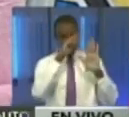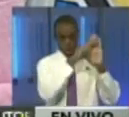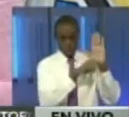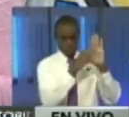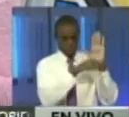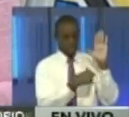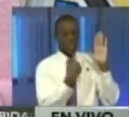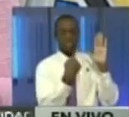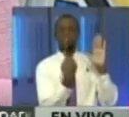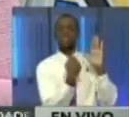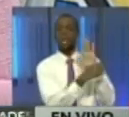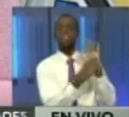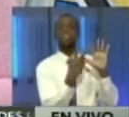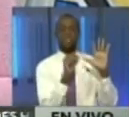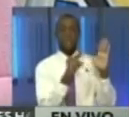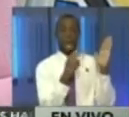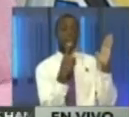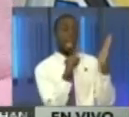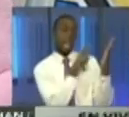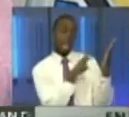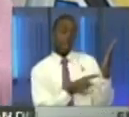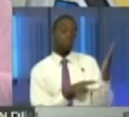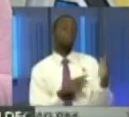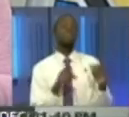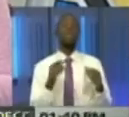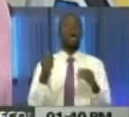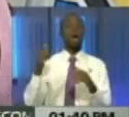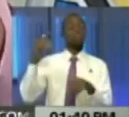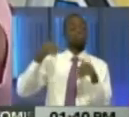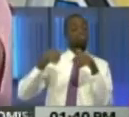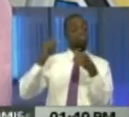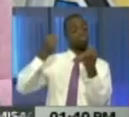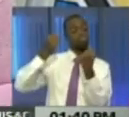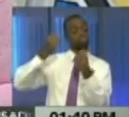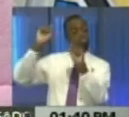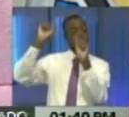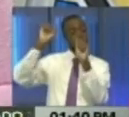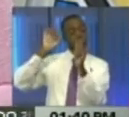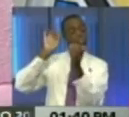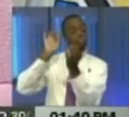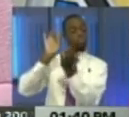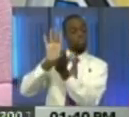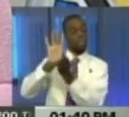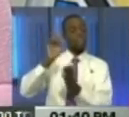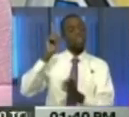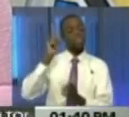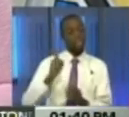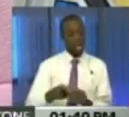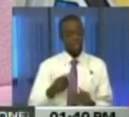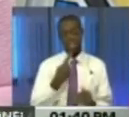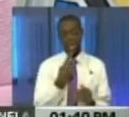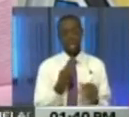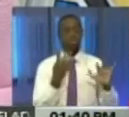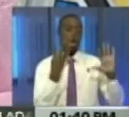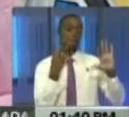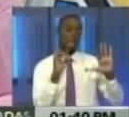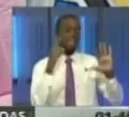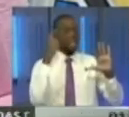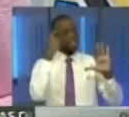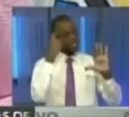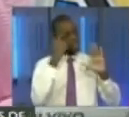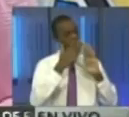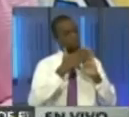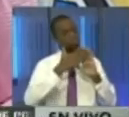del referendo revocatorio de mandato se llevará a cabo dentro de los 90 días continuos siguientes